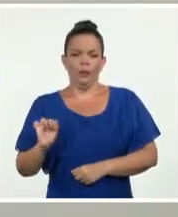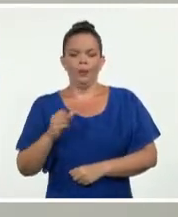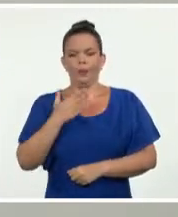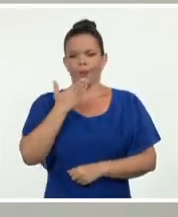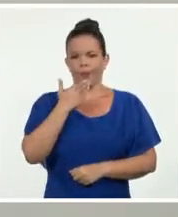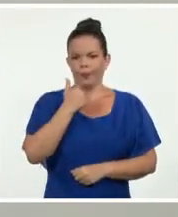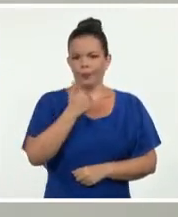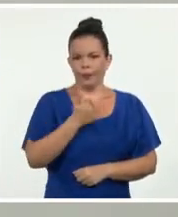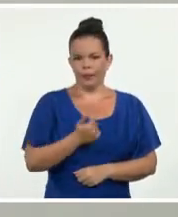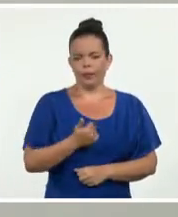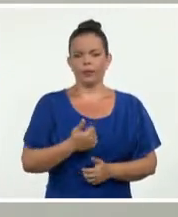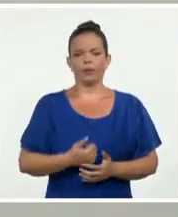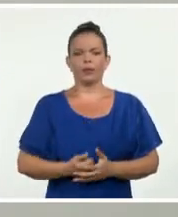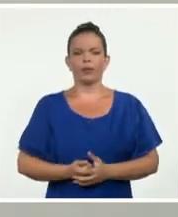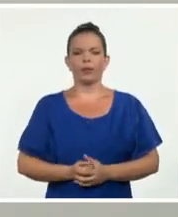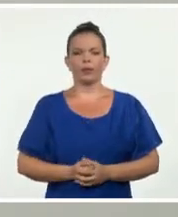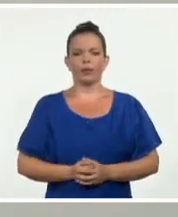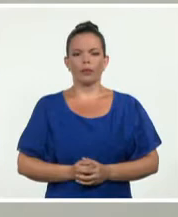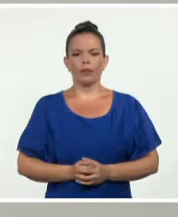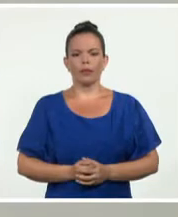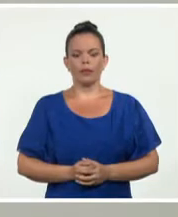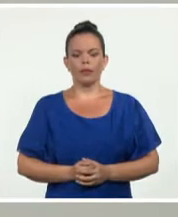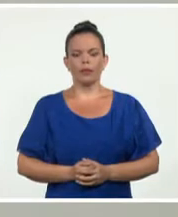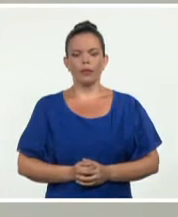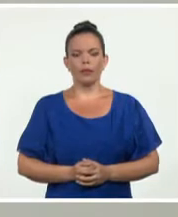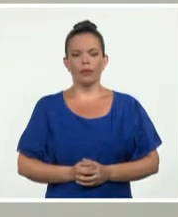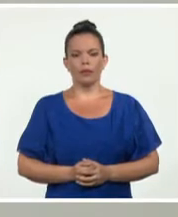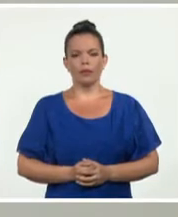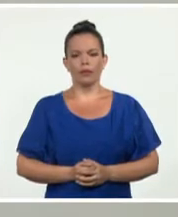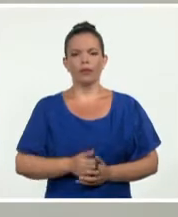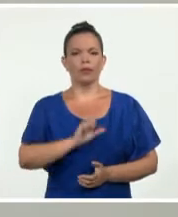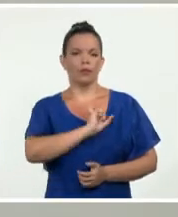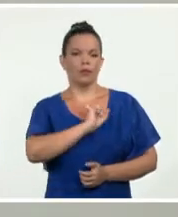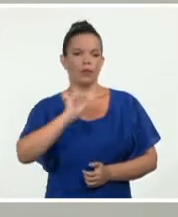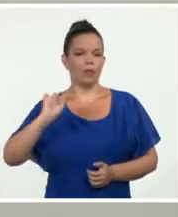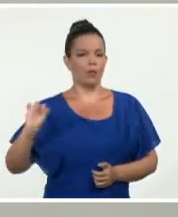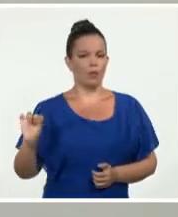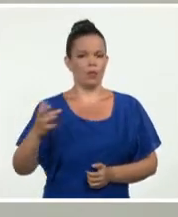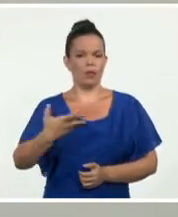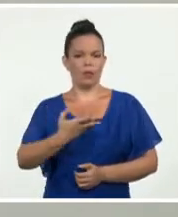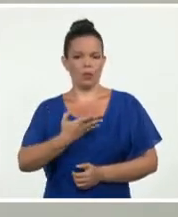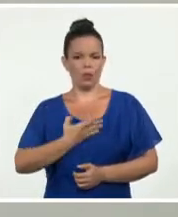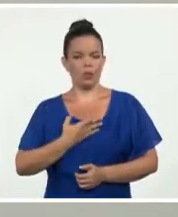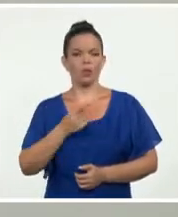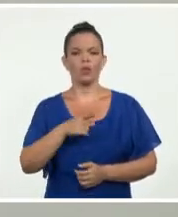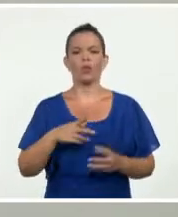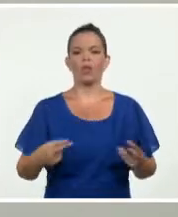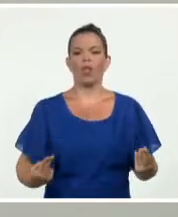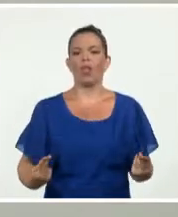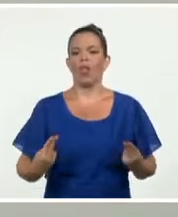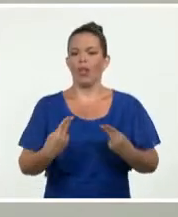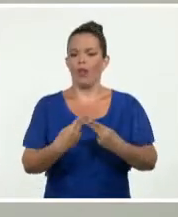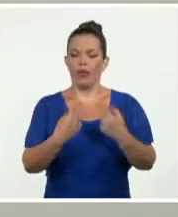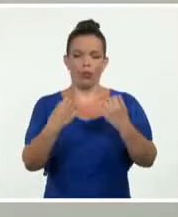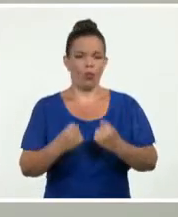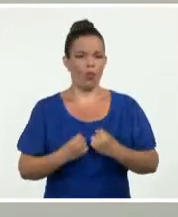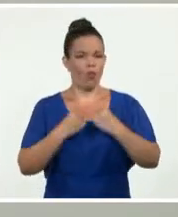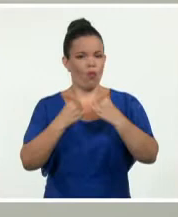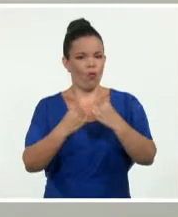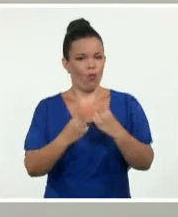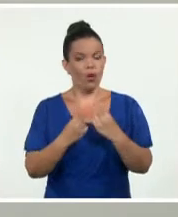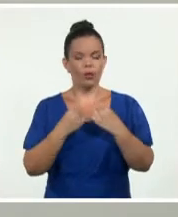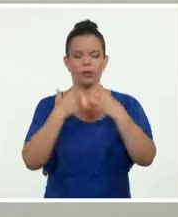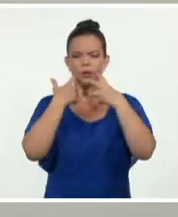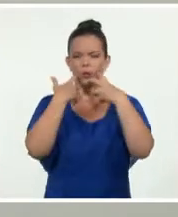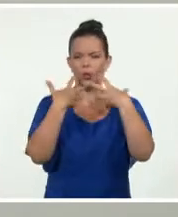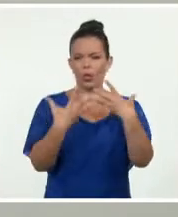en Portugal y de haber obtenido un gran triunfo, un torneo realmente muy fuerte, de